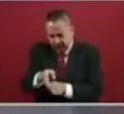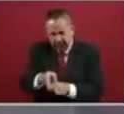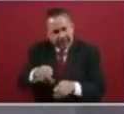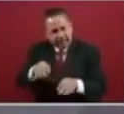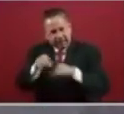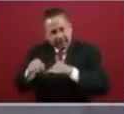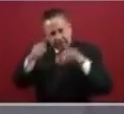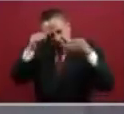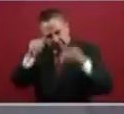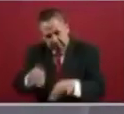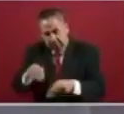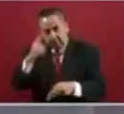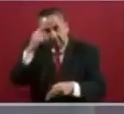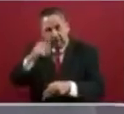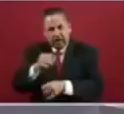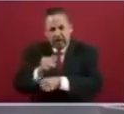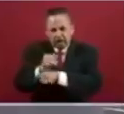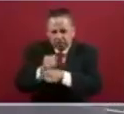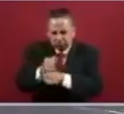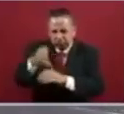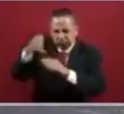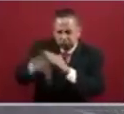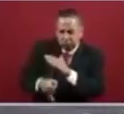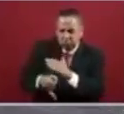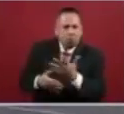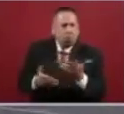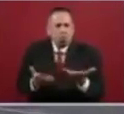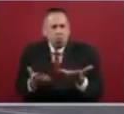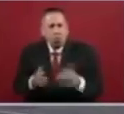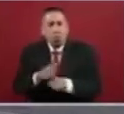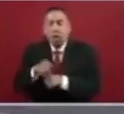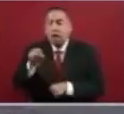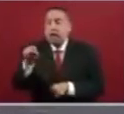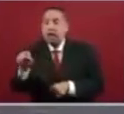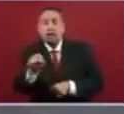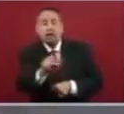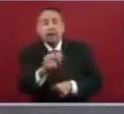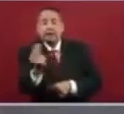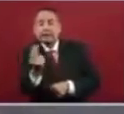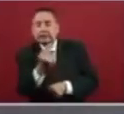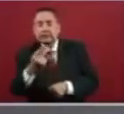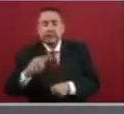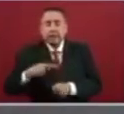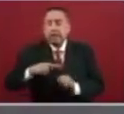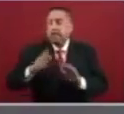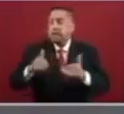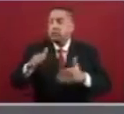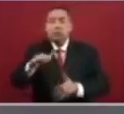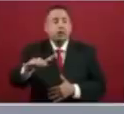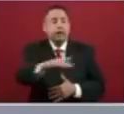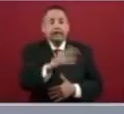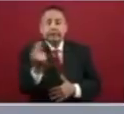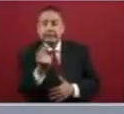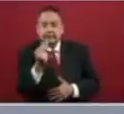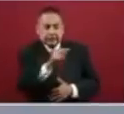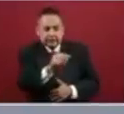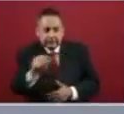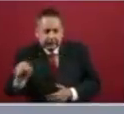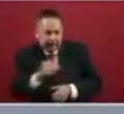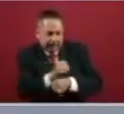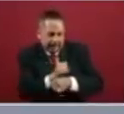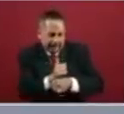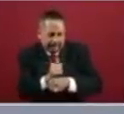de investigación a las necesidades más apremiantes del pueblo y de la nación.